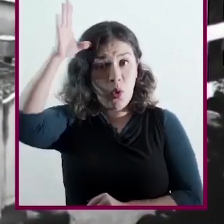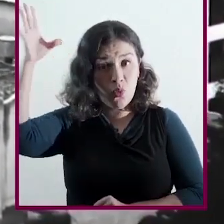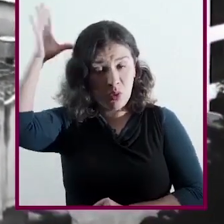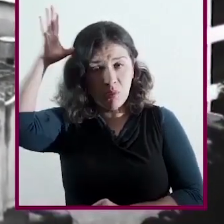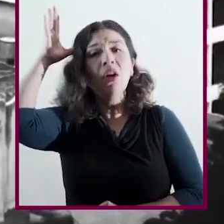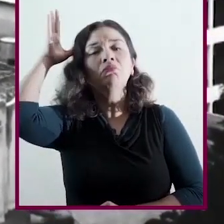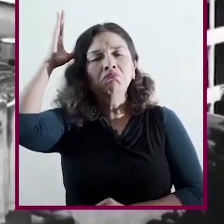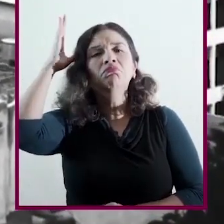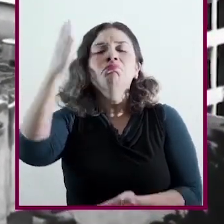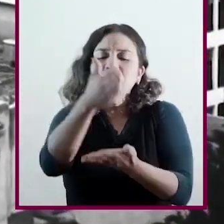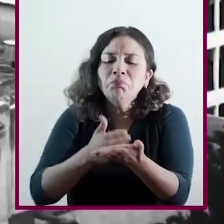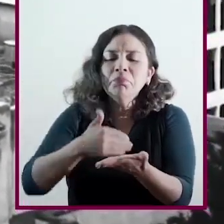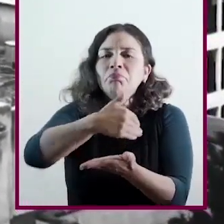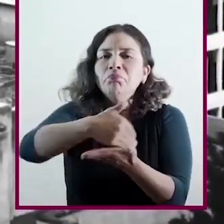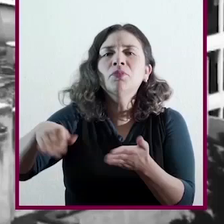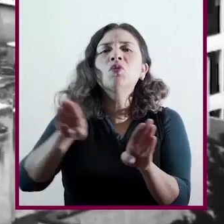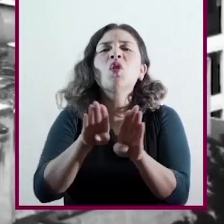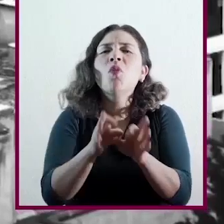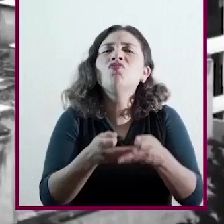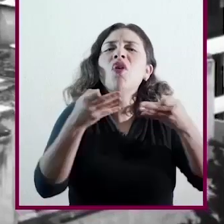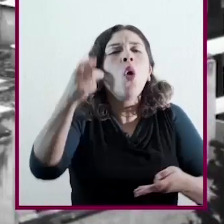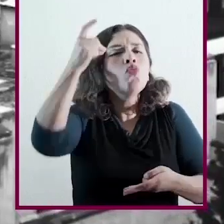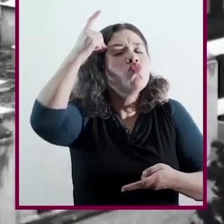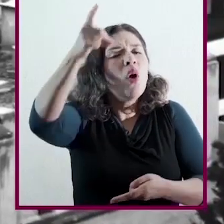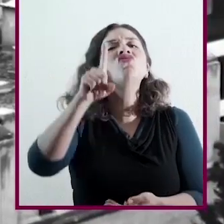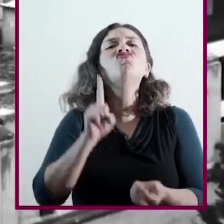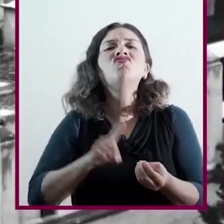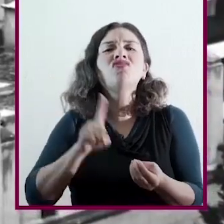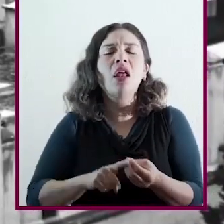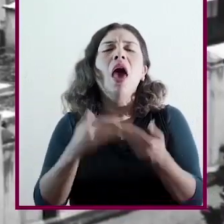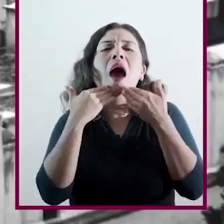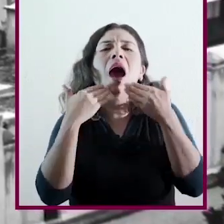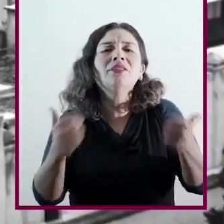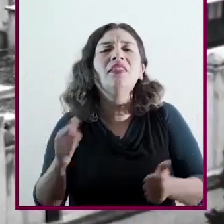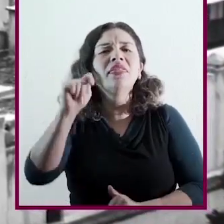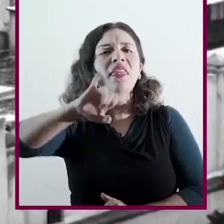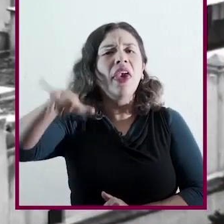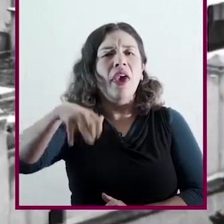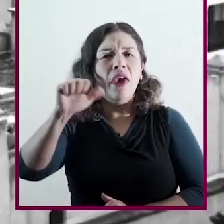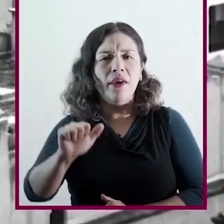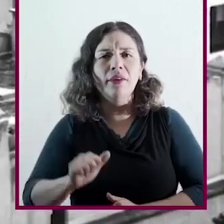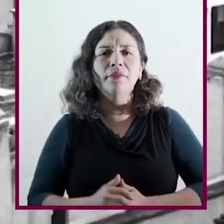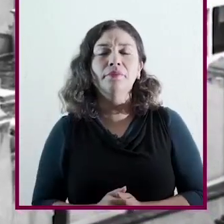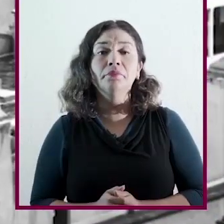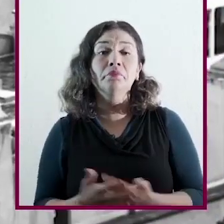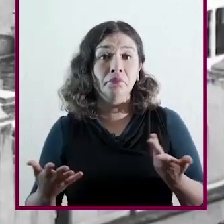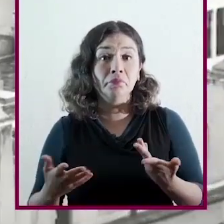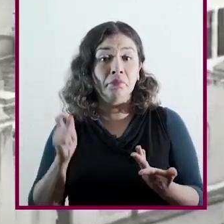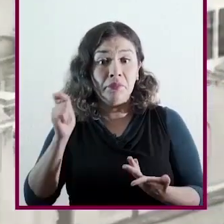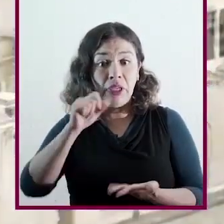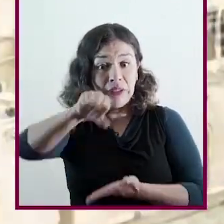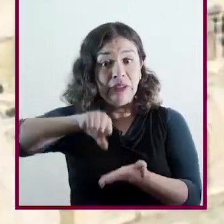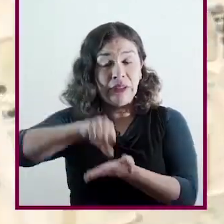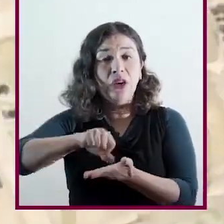La colonia Cuauhtémoc se fraccionó en parte de los terrenos que pertenecieron a la Hacienda de la Teja. El casco se ubicaba